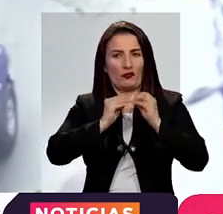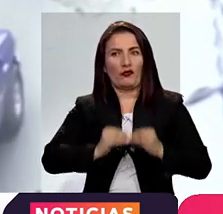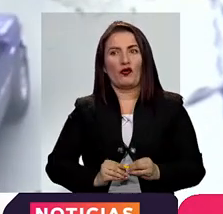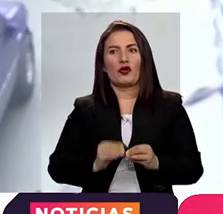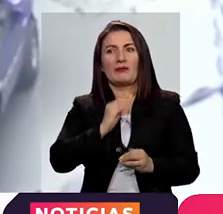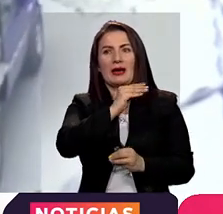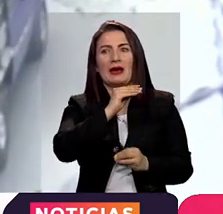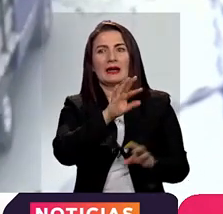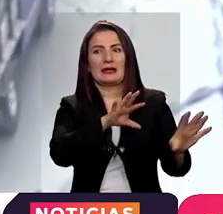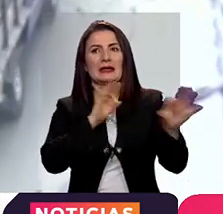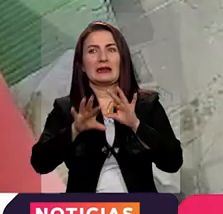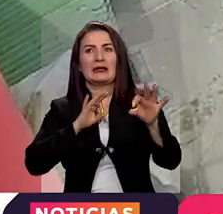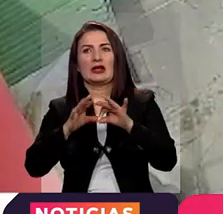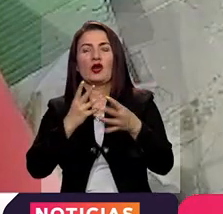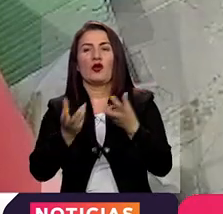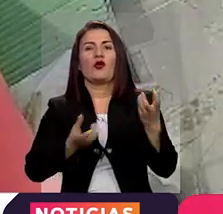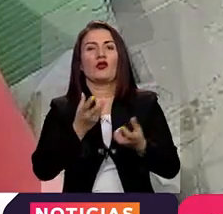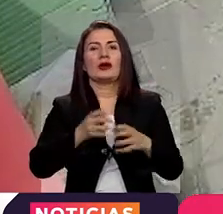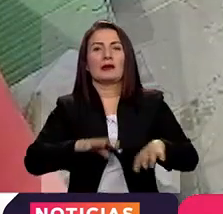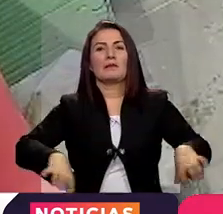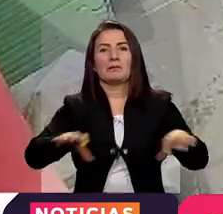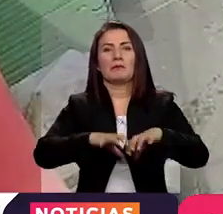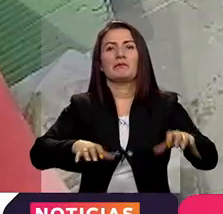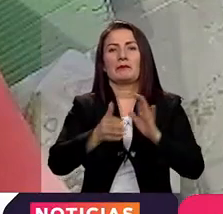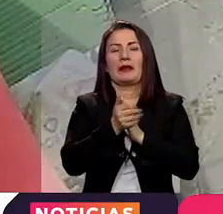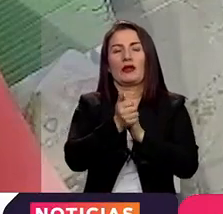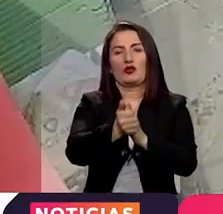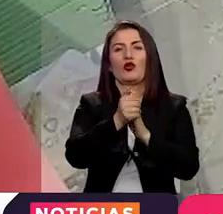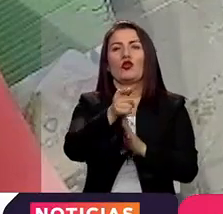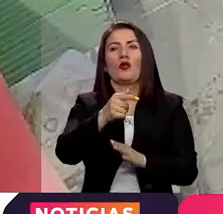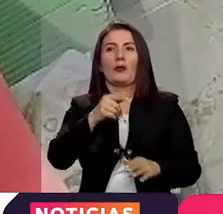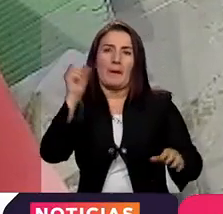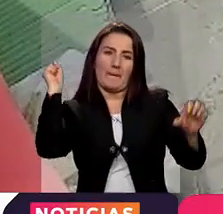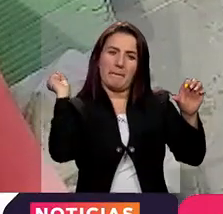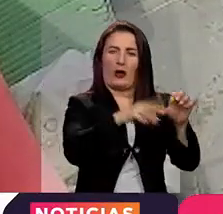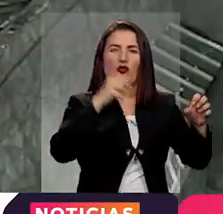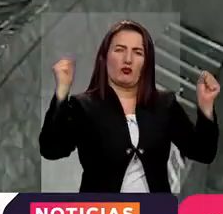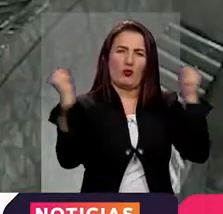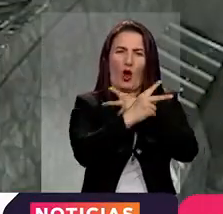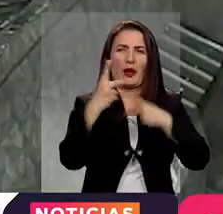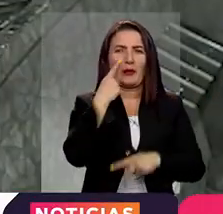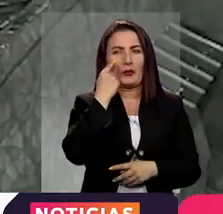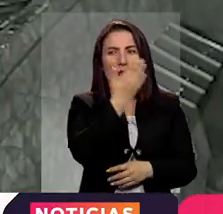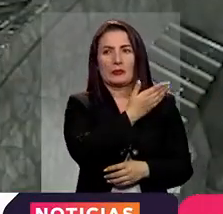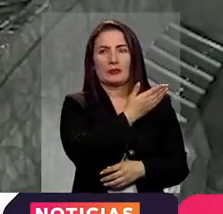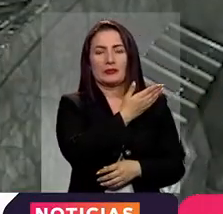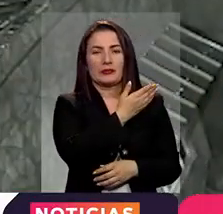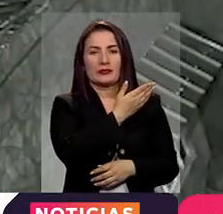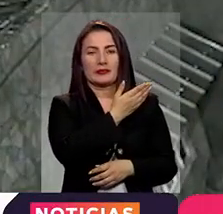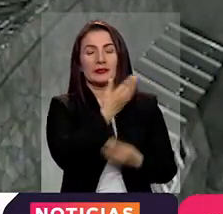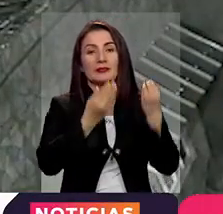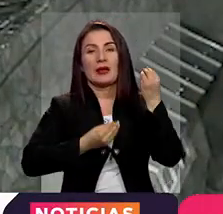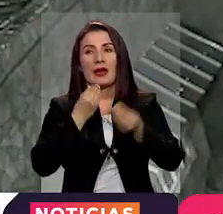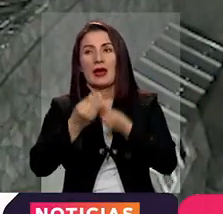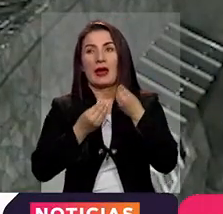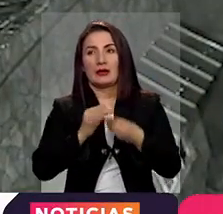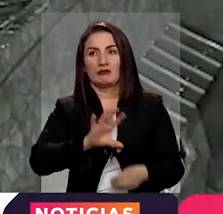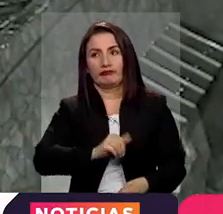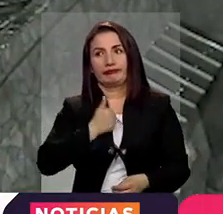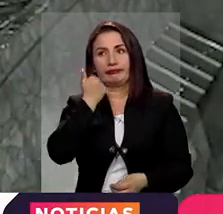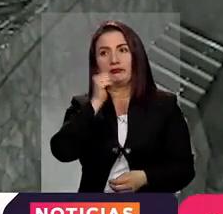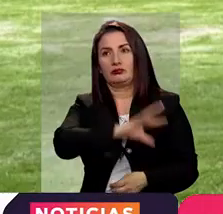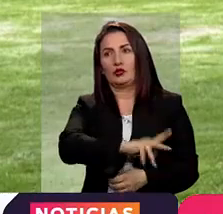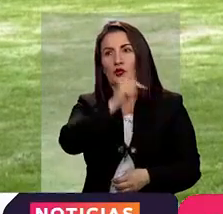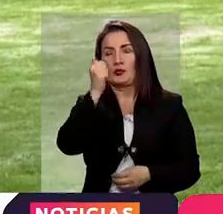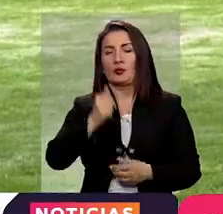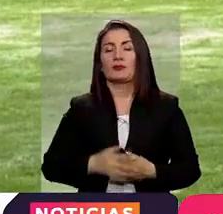la que eran seleccionadas las víctimas y del método violento usado para lanzarse sobre los vehículos y quedarse con las pertenencias de sus ocupantes.